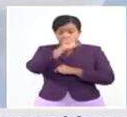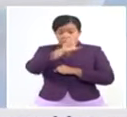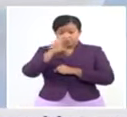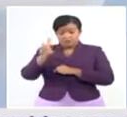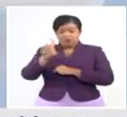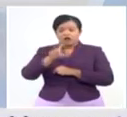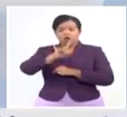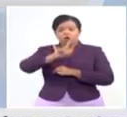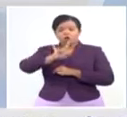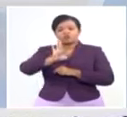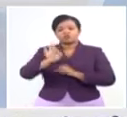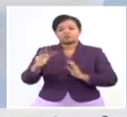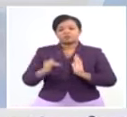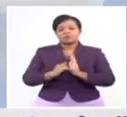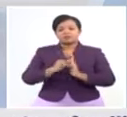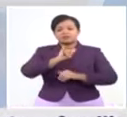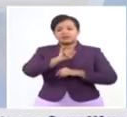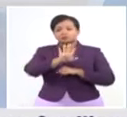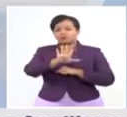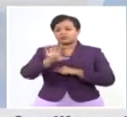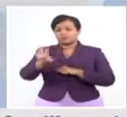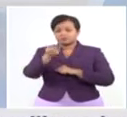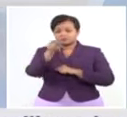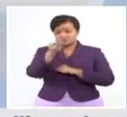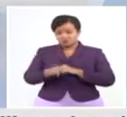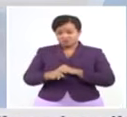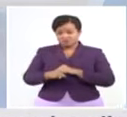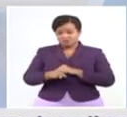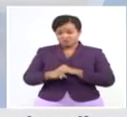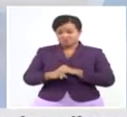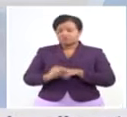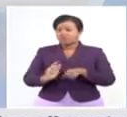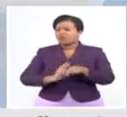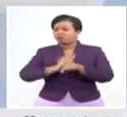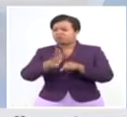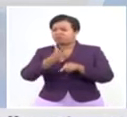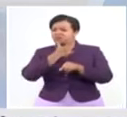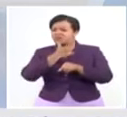98.655 personas, sospechosos